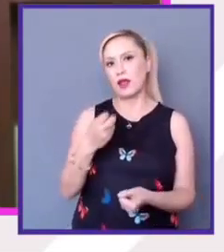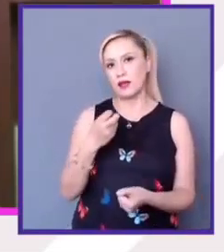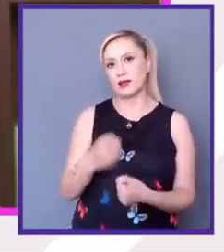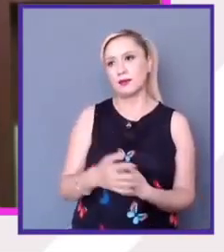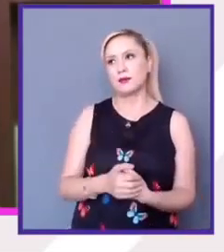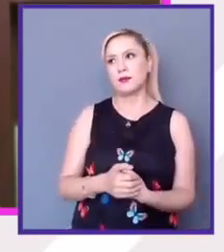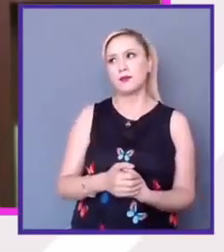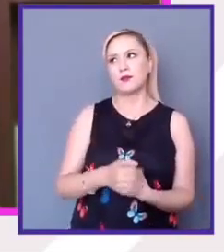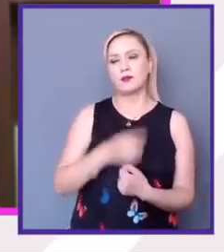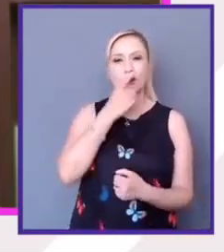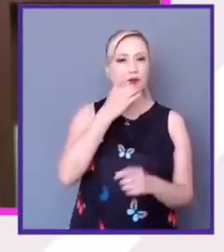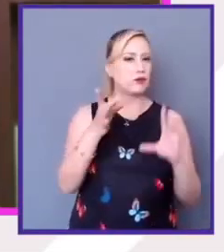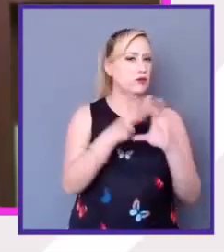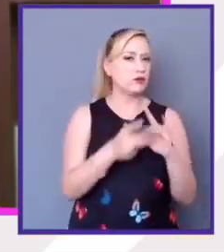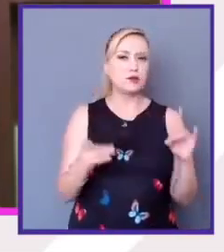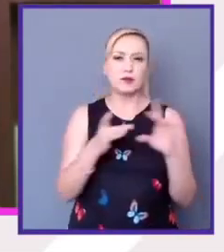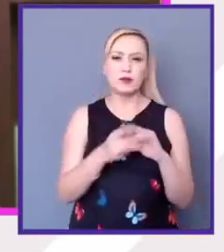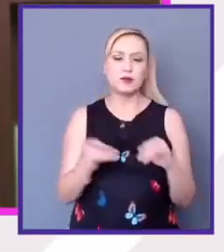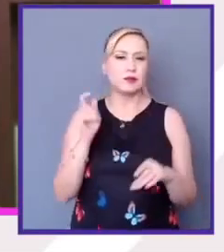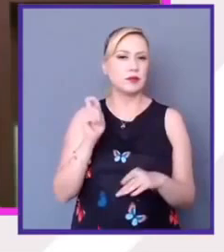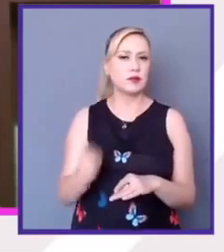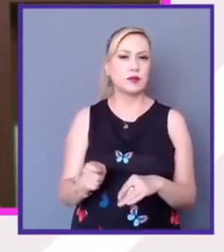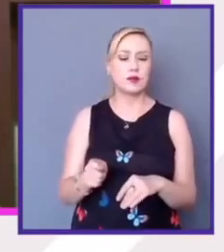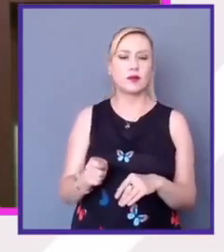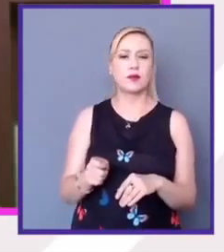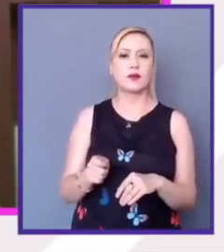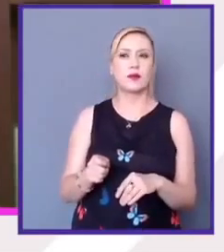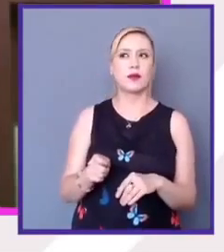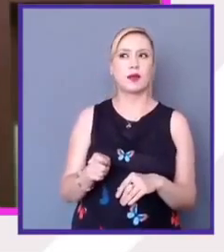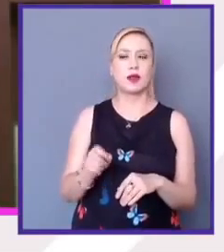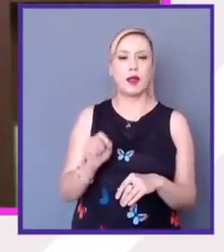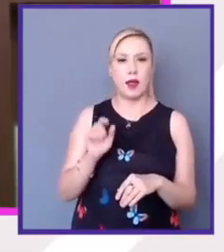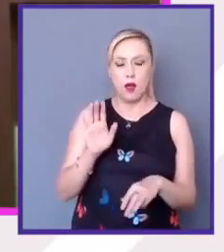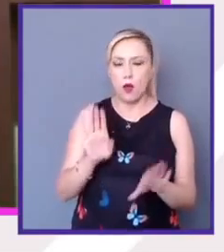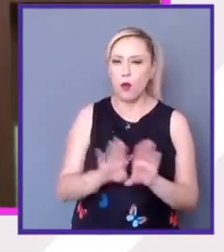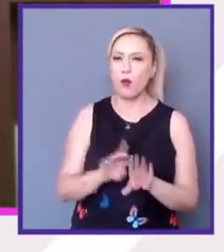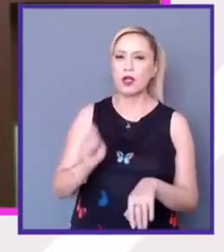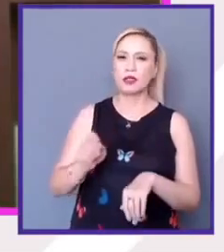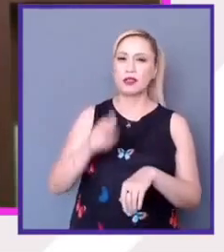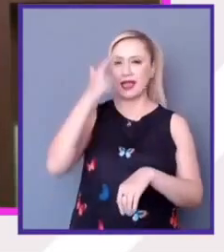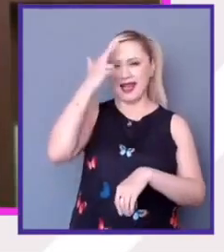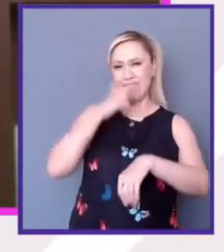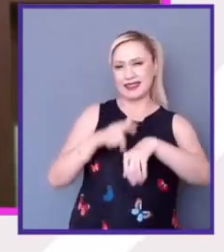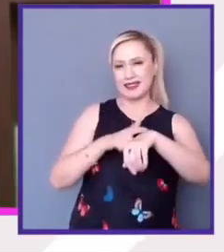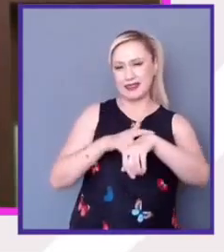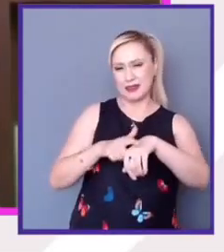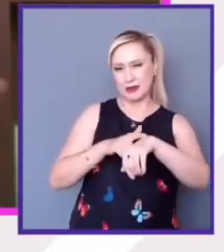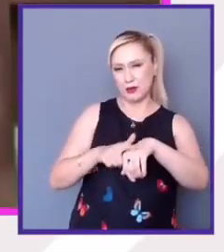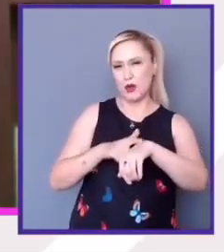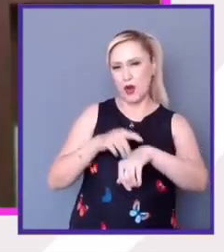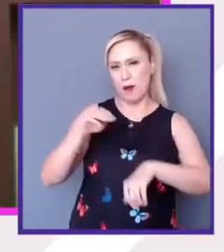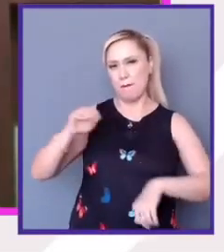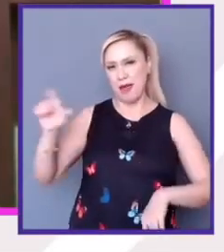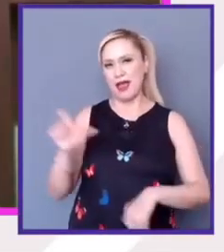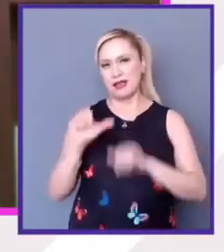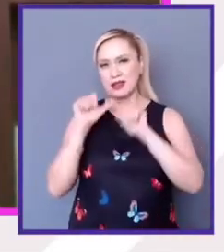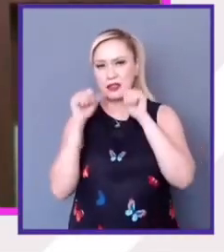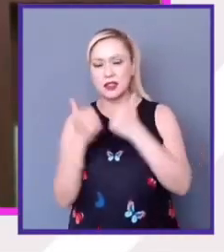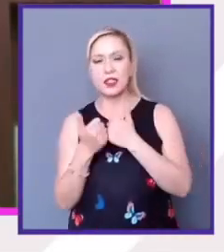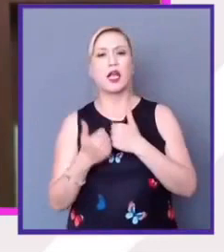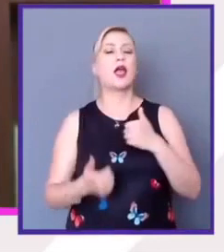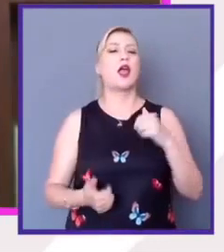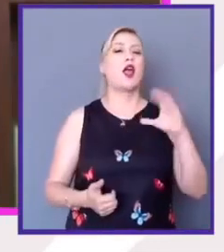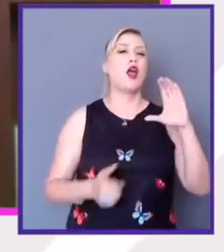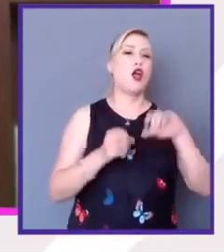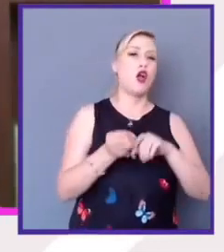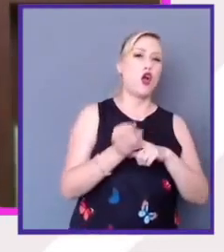se puede hablar un poquito más de ese tema, pero ya tanto Racismo MX junto con COPRED y EY están